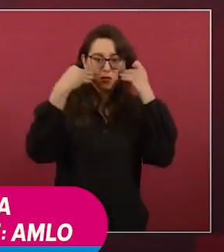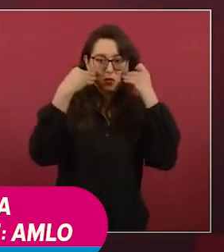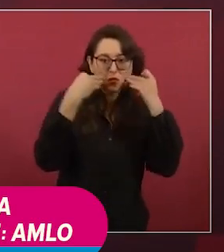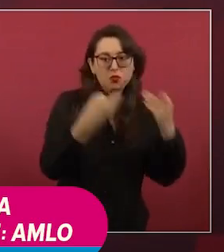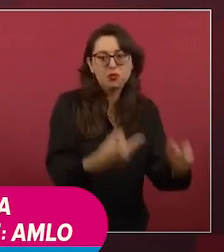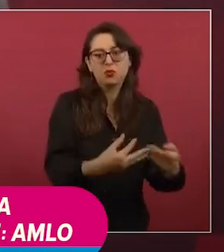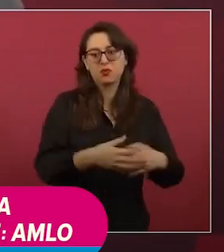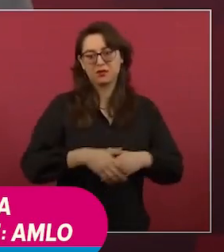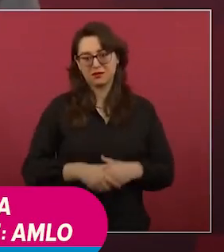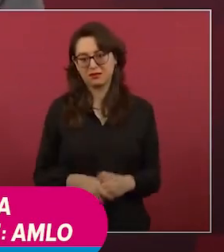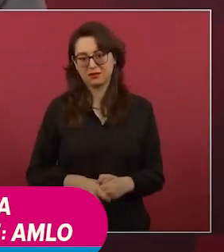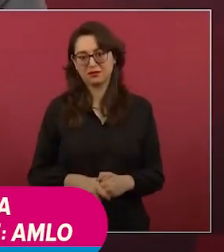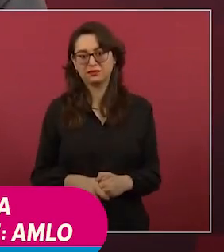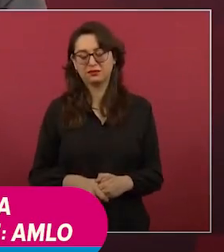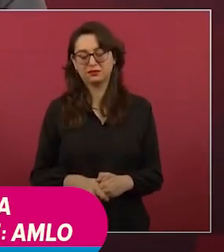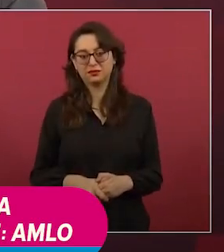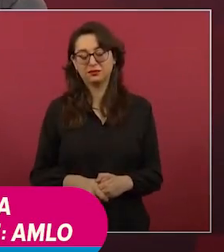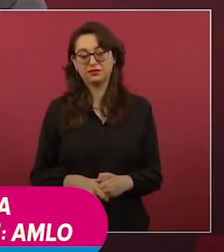devastaron